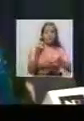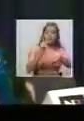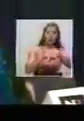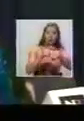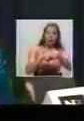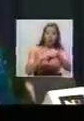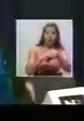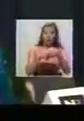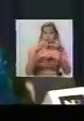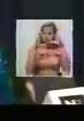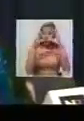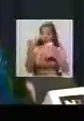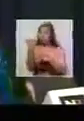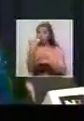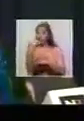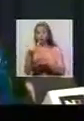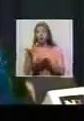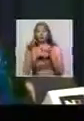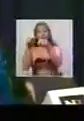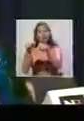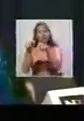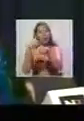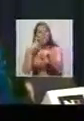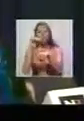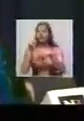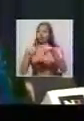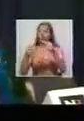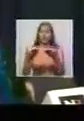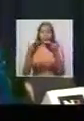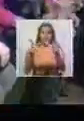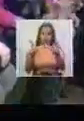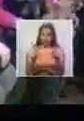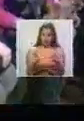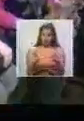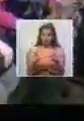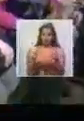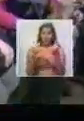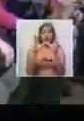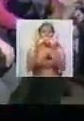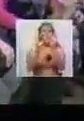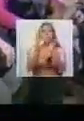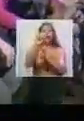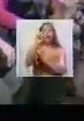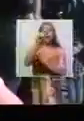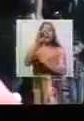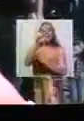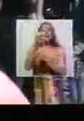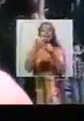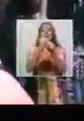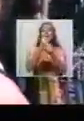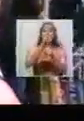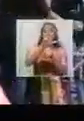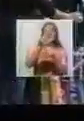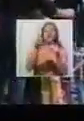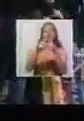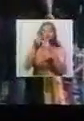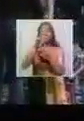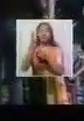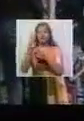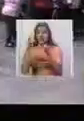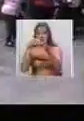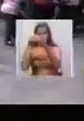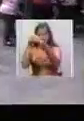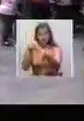en el reporte aparece que no estuvo ahí, por lo cual no se le puede certificar. El Congreso de Andes se realizará del 23 al